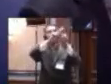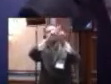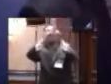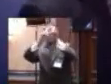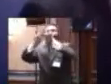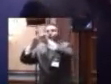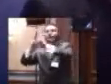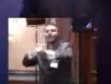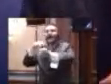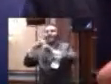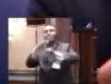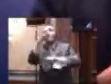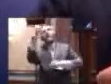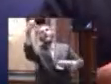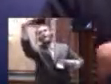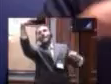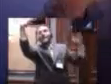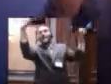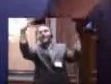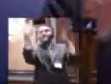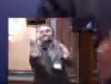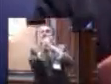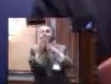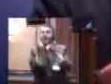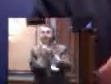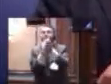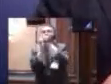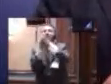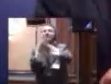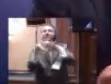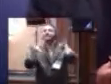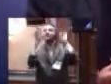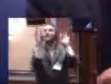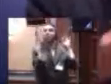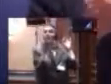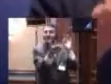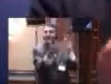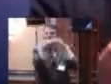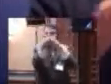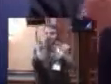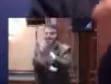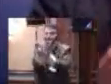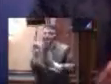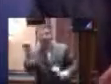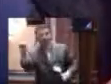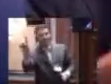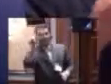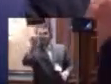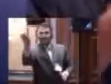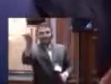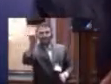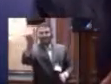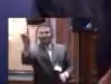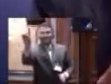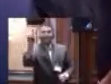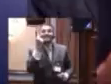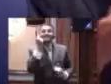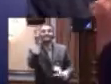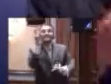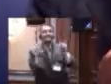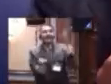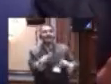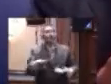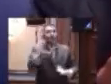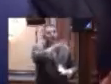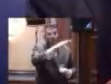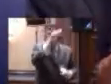políticos, no han sido los políticos tradicionales, han sido los jóvenes, las mujeres,